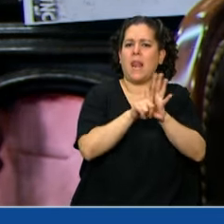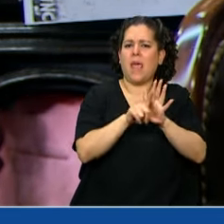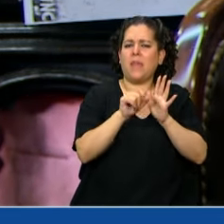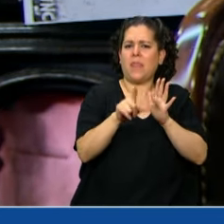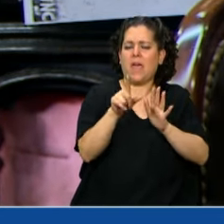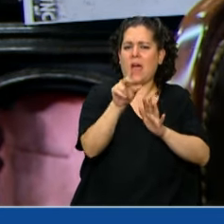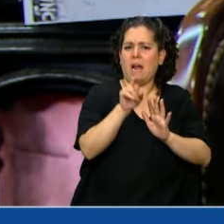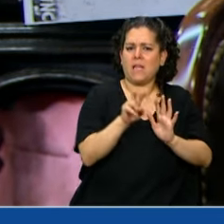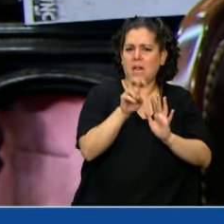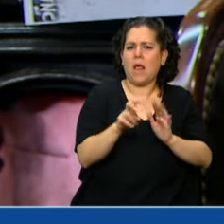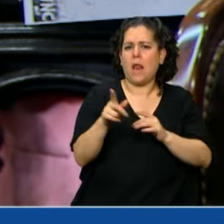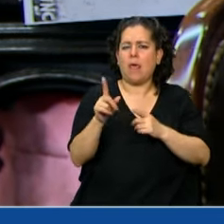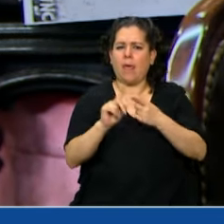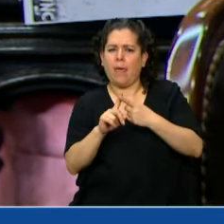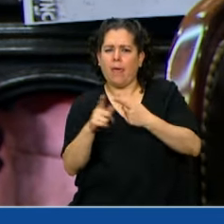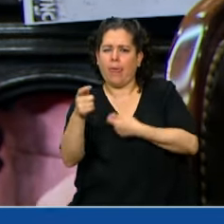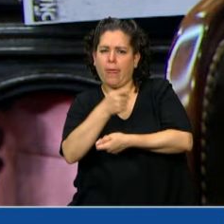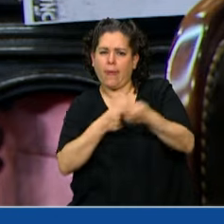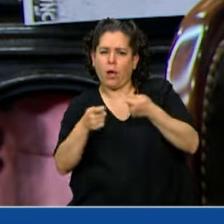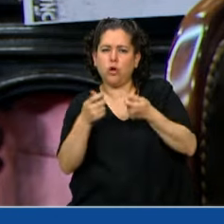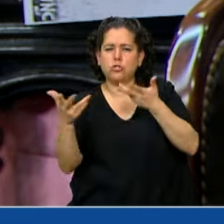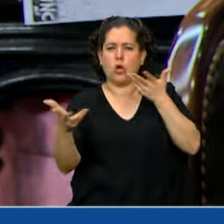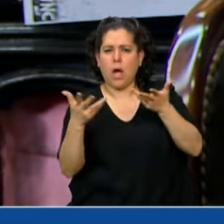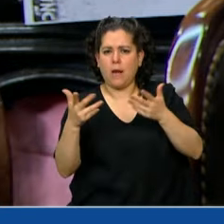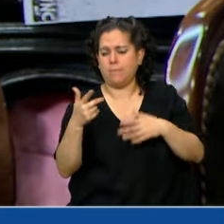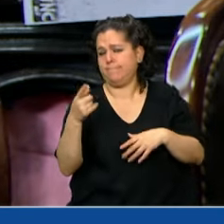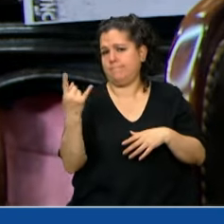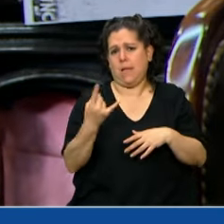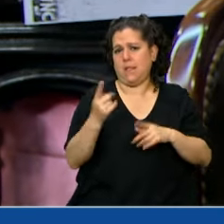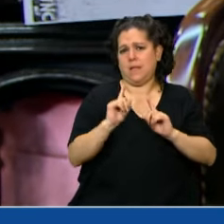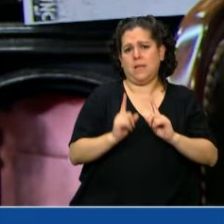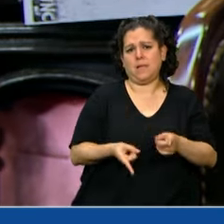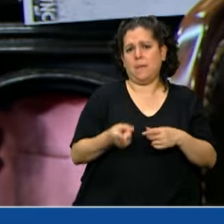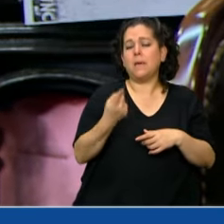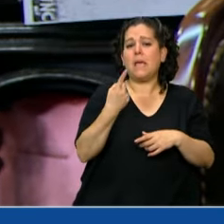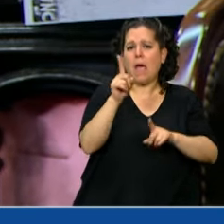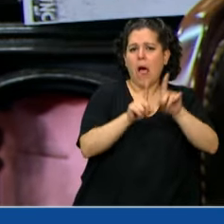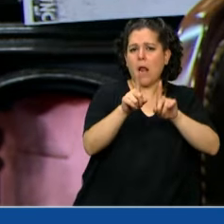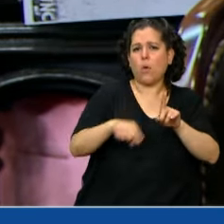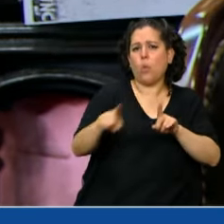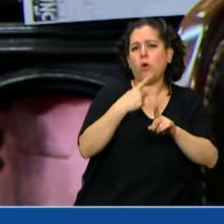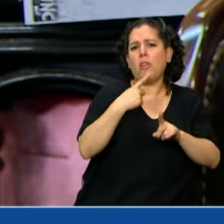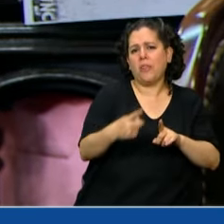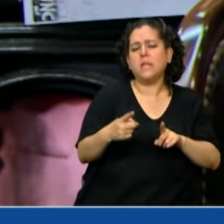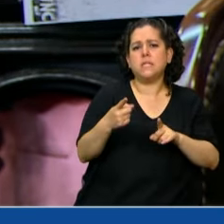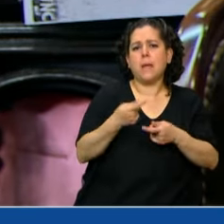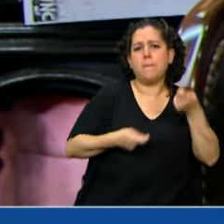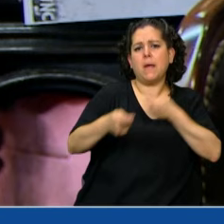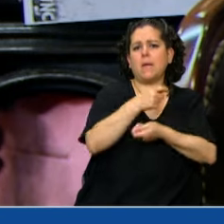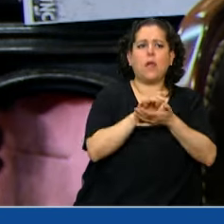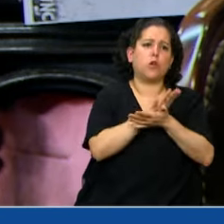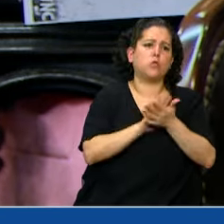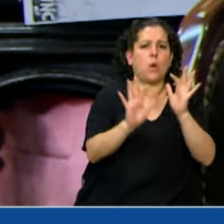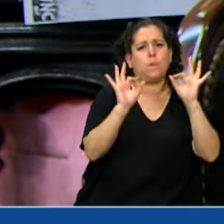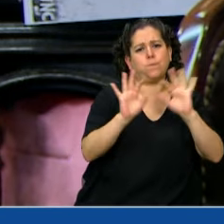haya algún tipo de regulación no en este momento también lo decía el diputado itaí en el que algunos se les ocurre decir que el mercado resuelve todo que